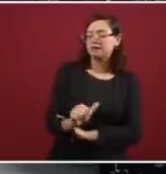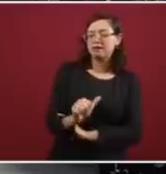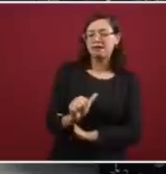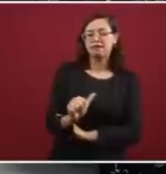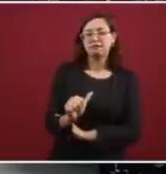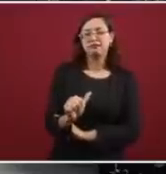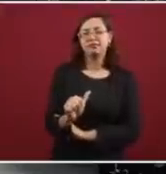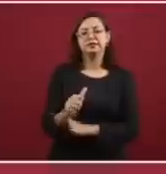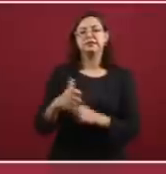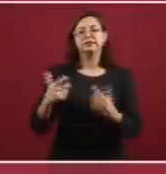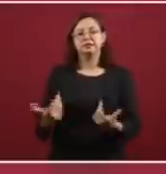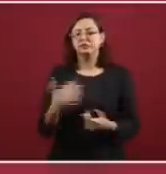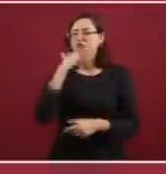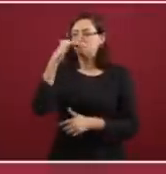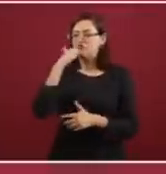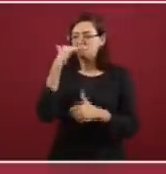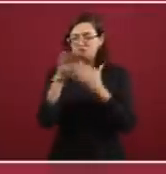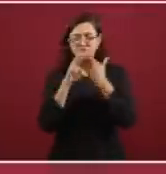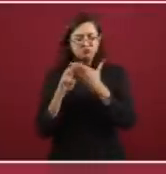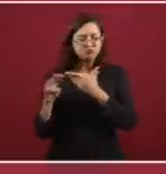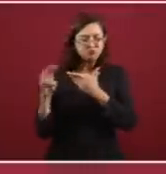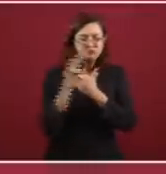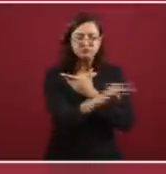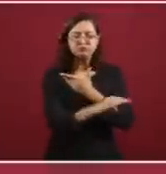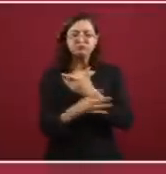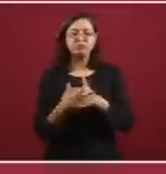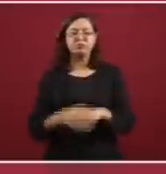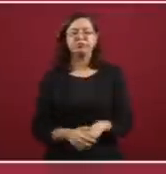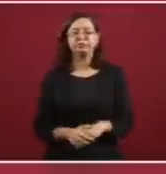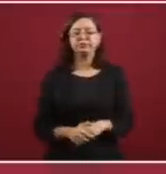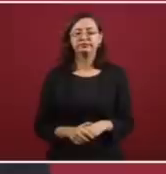por acabar con la corrupción.